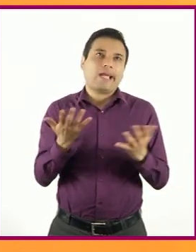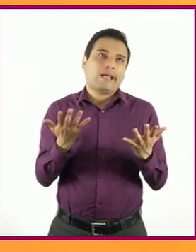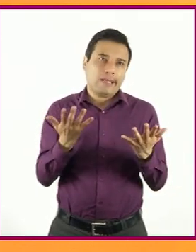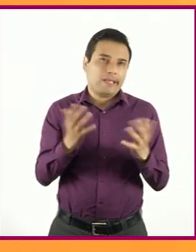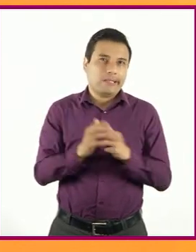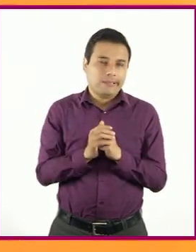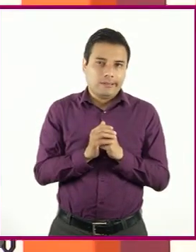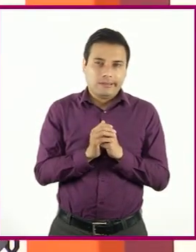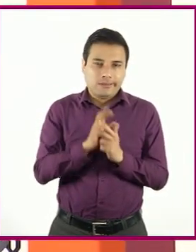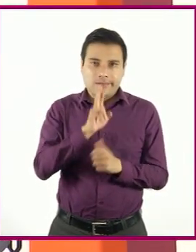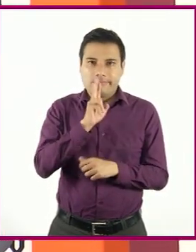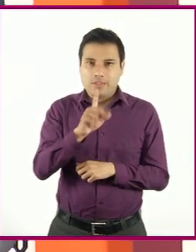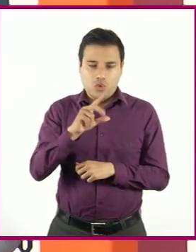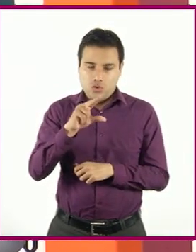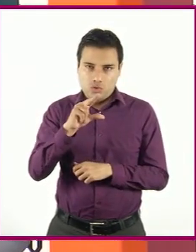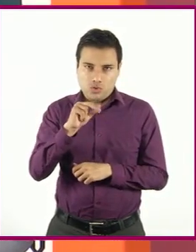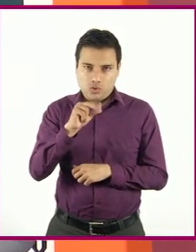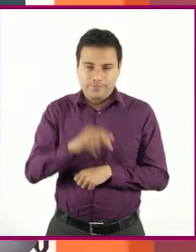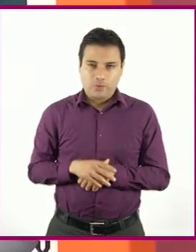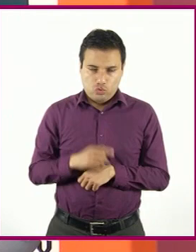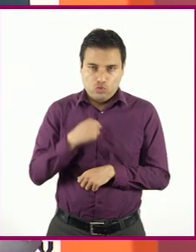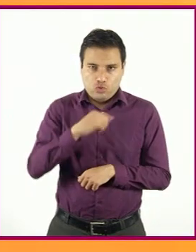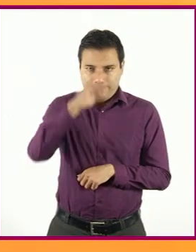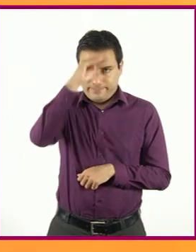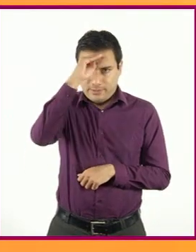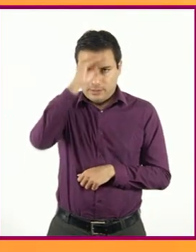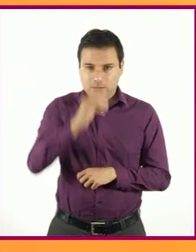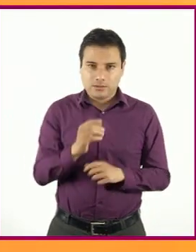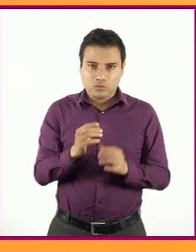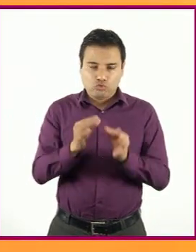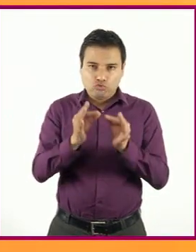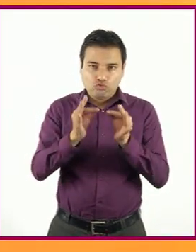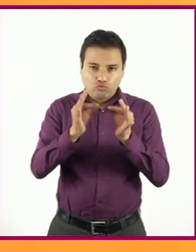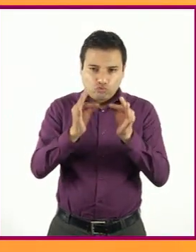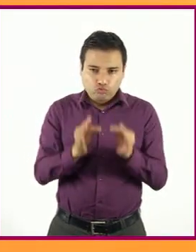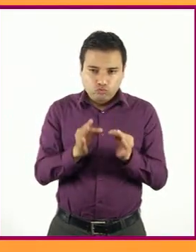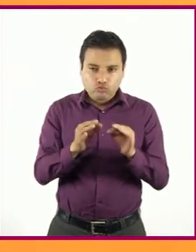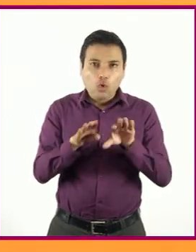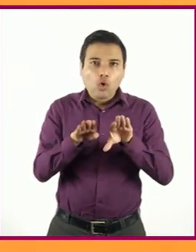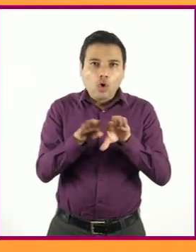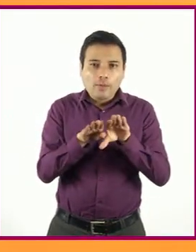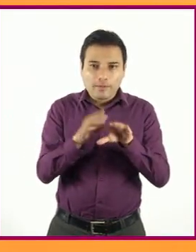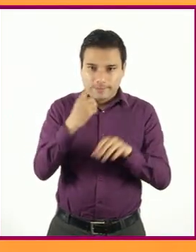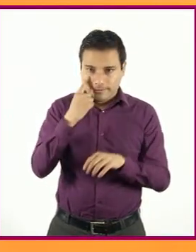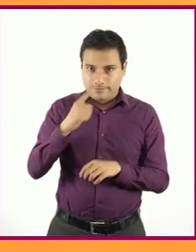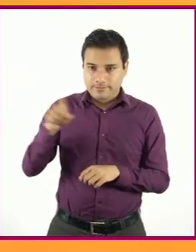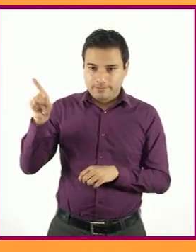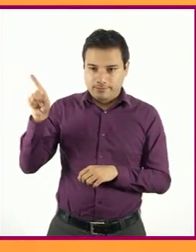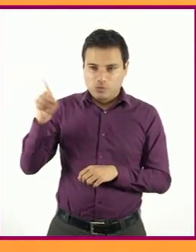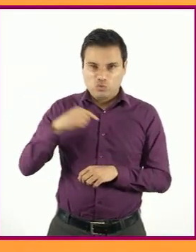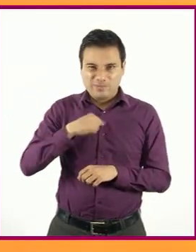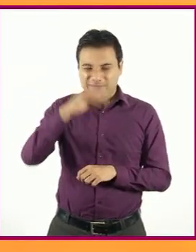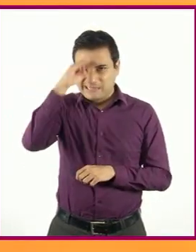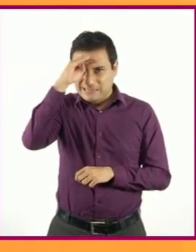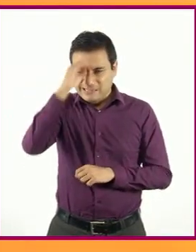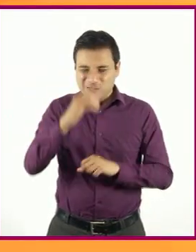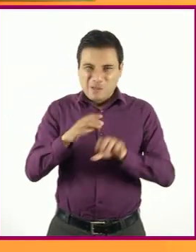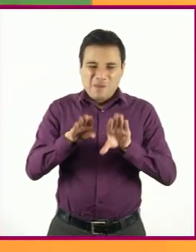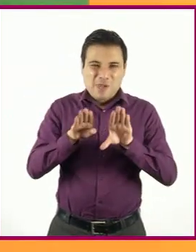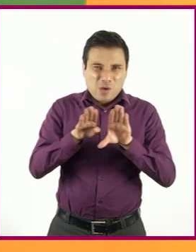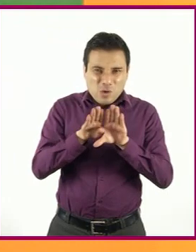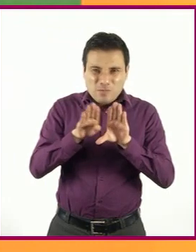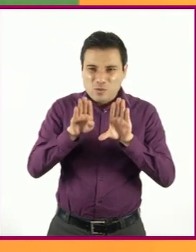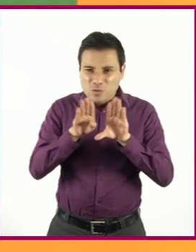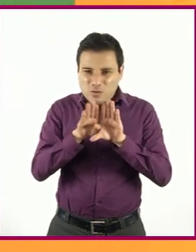cierto. Entonces pensé, quizás la forma continuó siendo la misma, pero el mecanismo empecé a replantearlo. Y